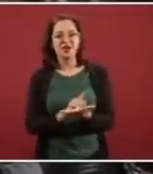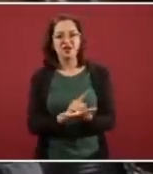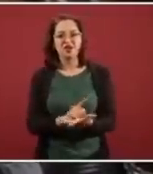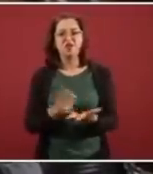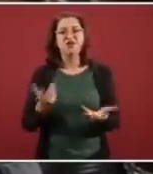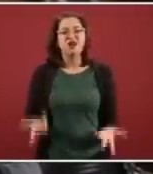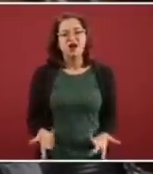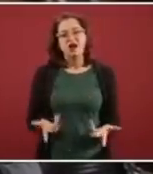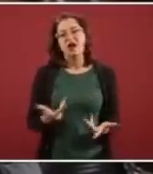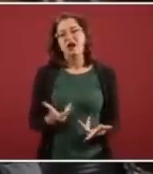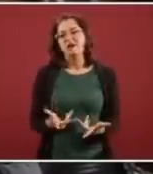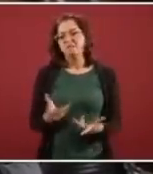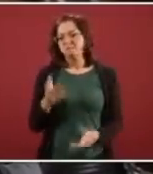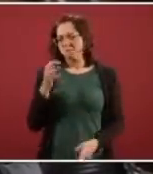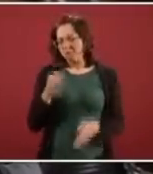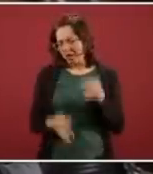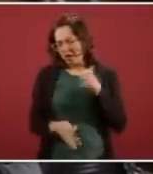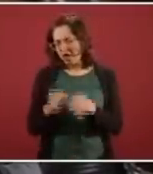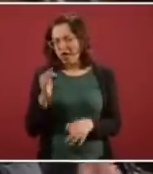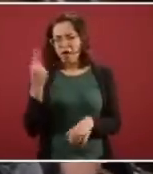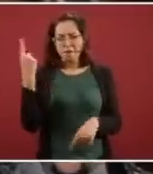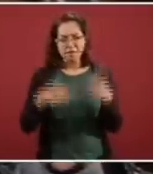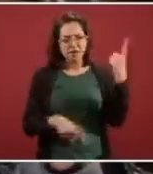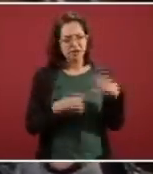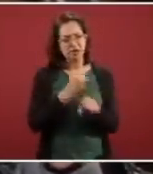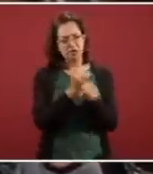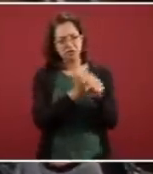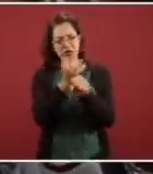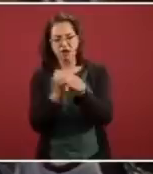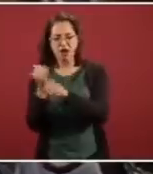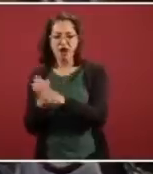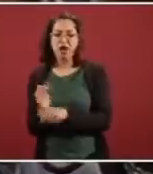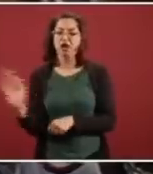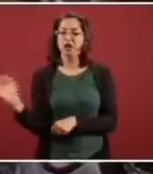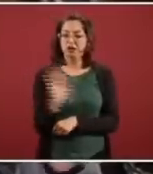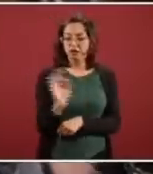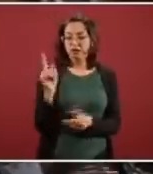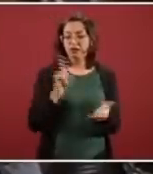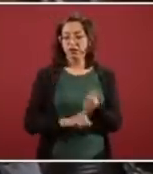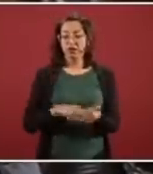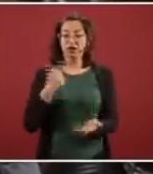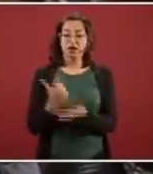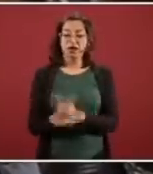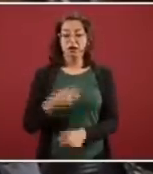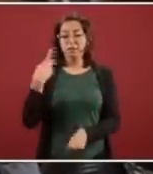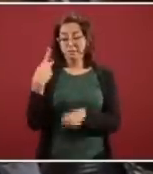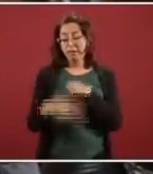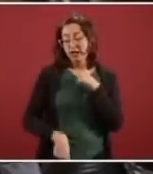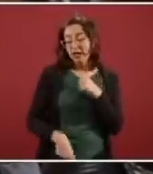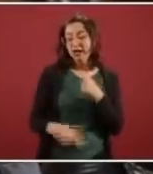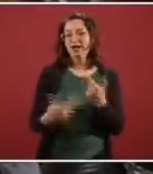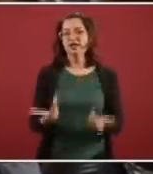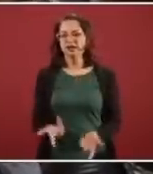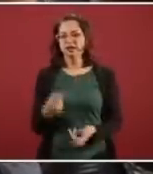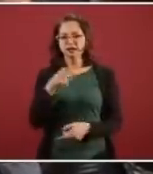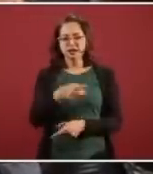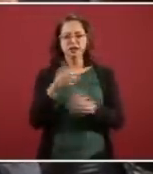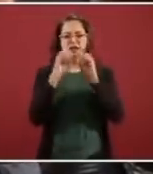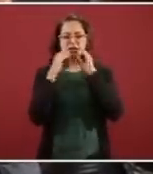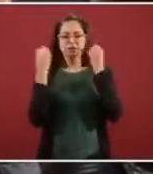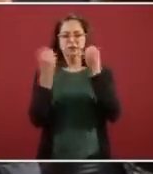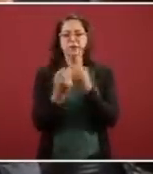distintas fiscalías a investigar el financiamiento y lo que resulte ante los posibles riesgos que genera o pudiera generar la organización